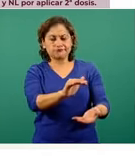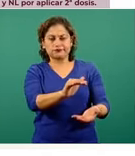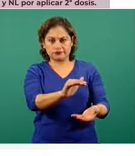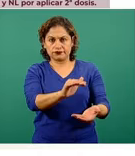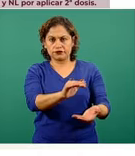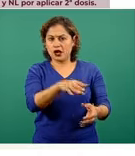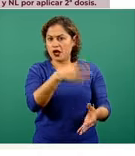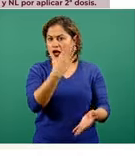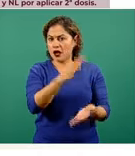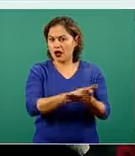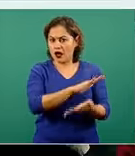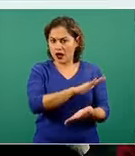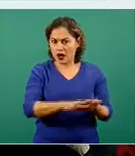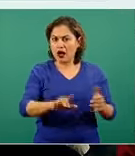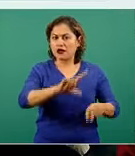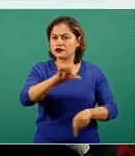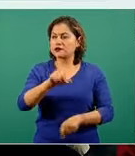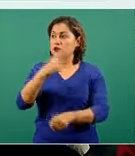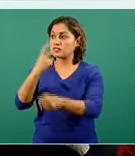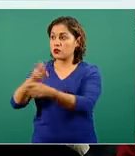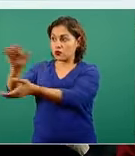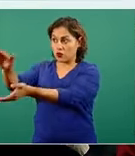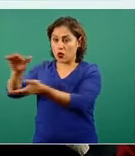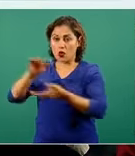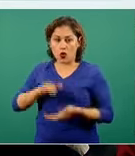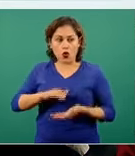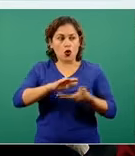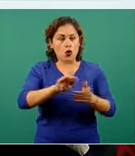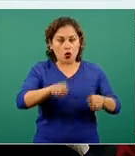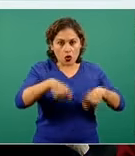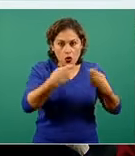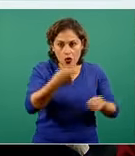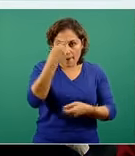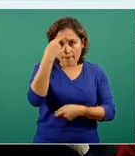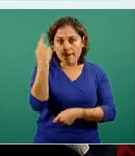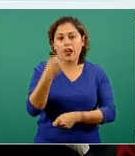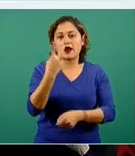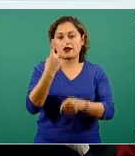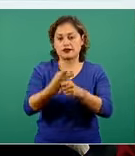dosis. Lo vamos a ver precisamente en la siguiente diapositiva.